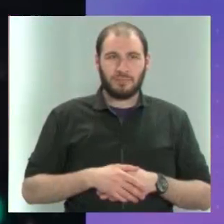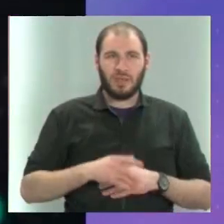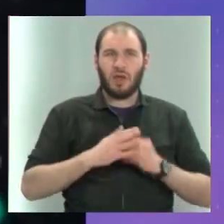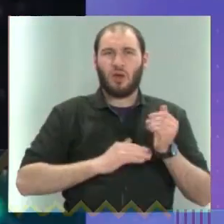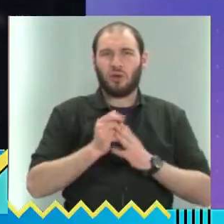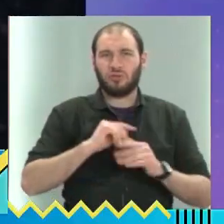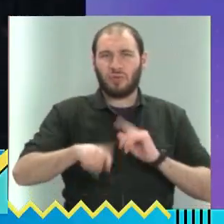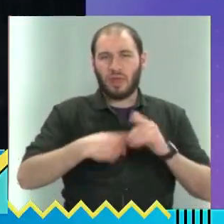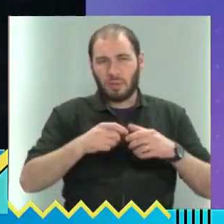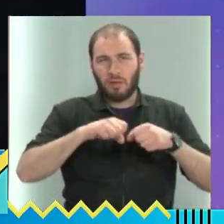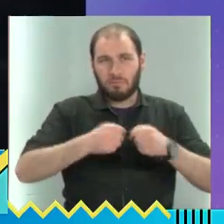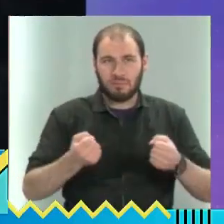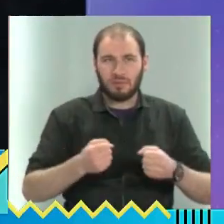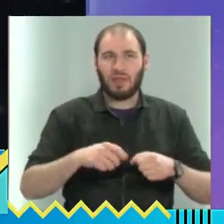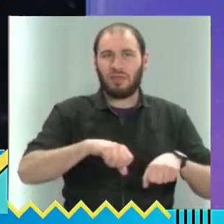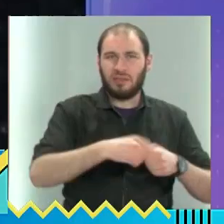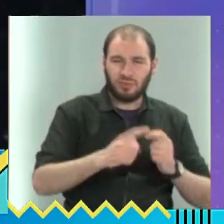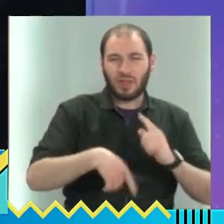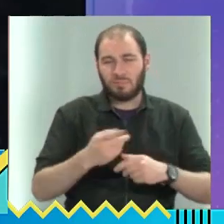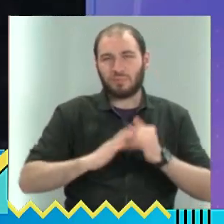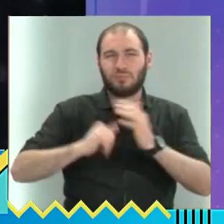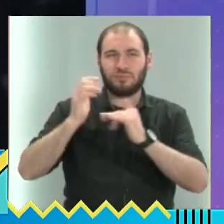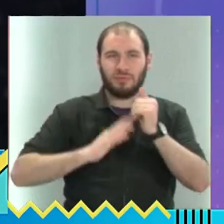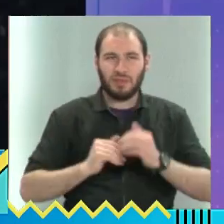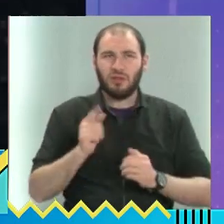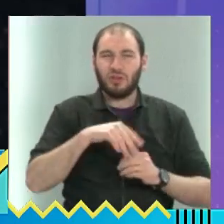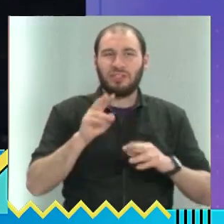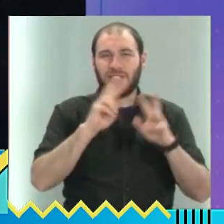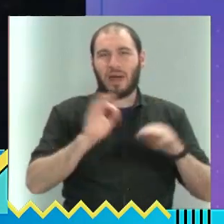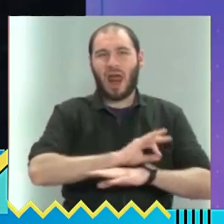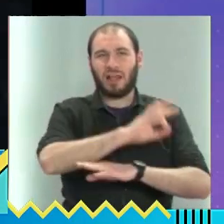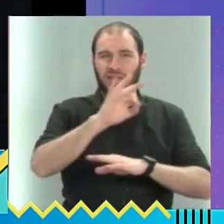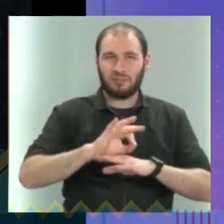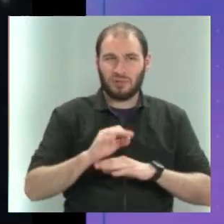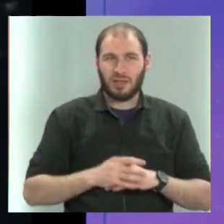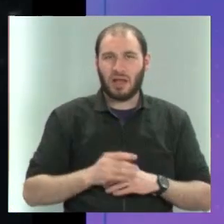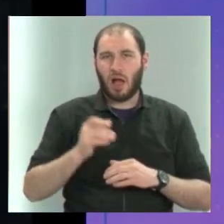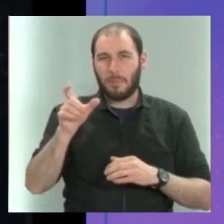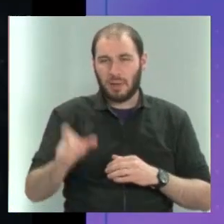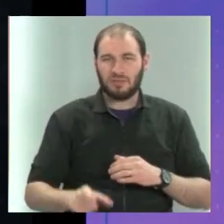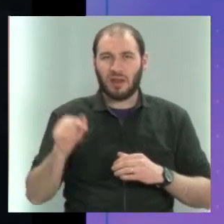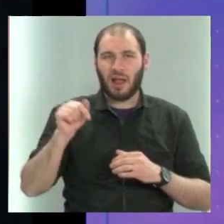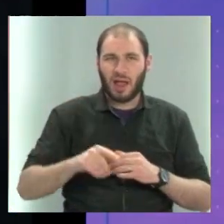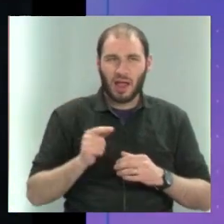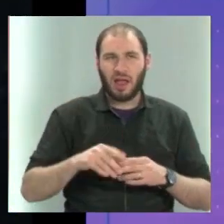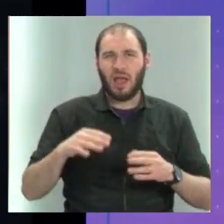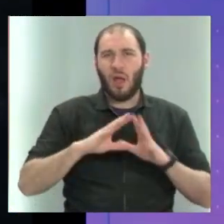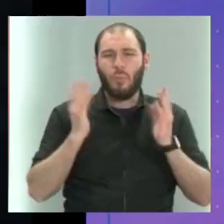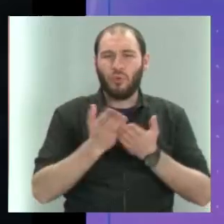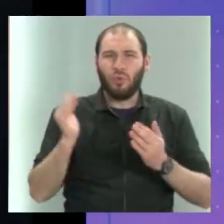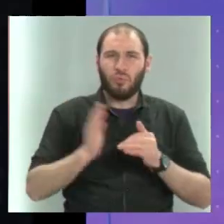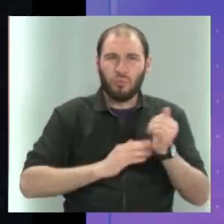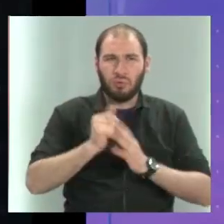Construir para destruir. Destruir para reconstruir. Lo llamamos arquitectura. El hombre ha recubierto buena parte de la Tierra